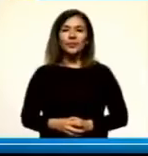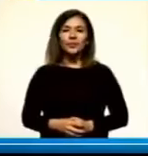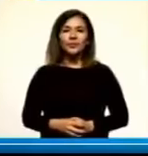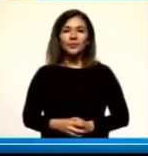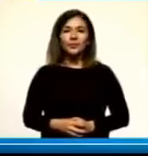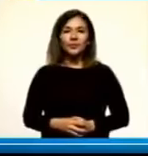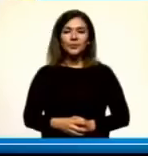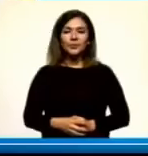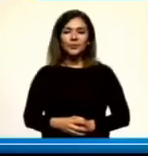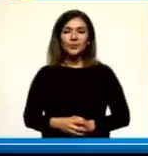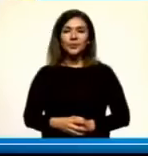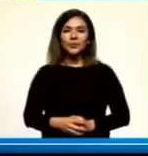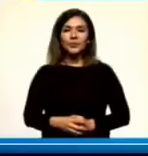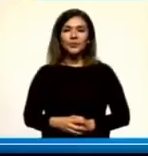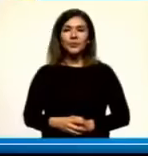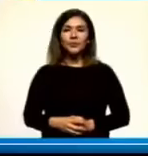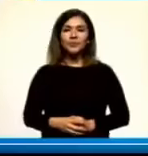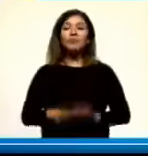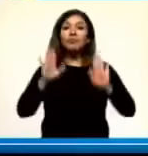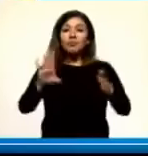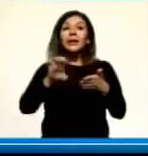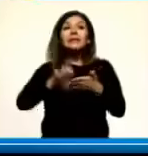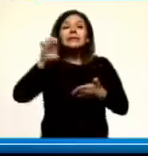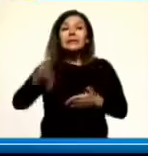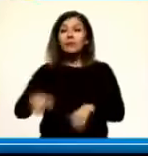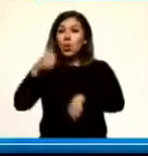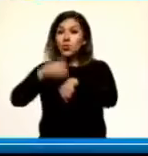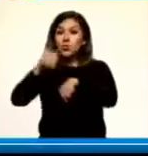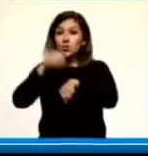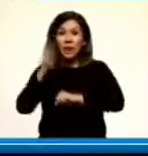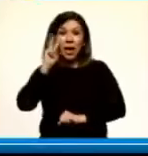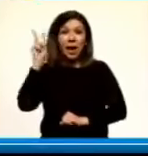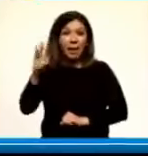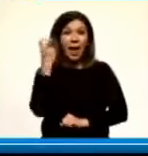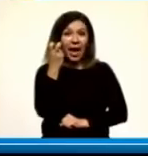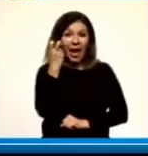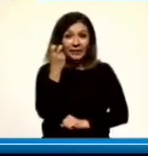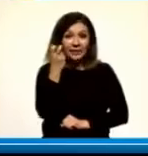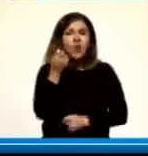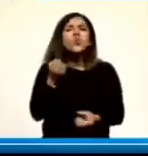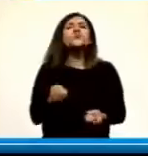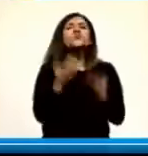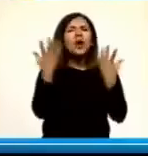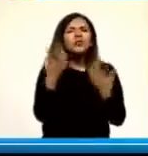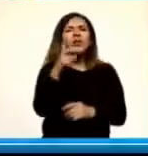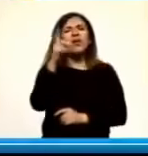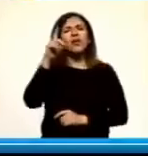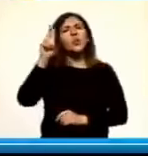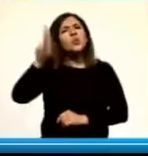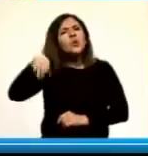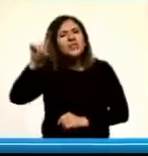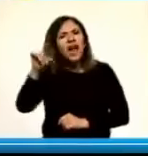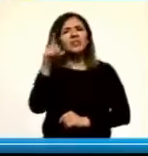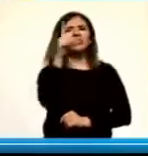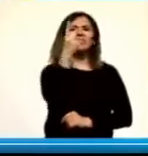Ejemplos. En este número, ¿cuántas centenas, decenas y unidades hay? 4